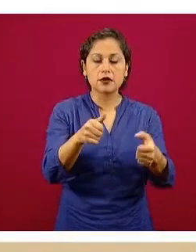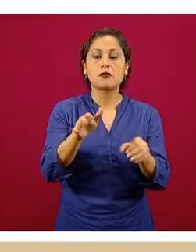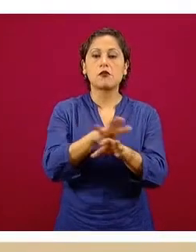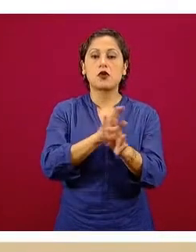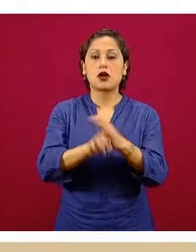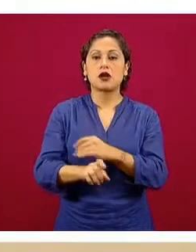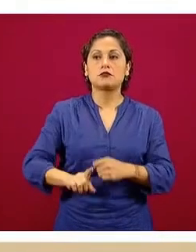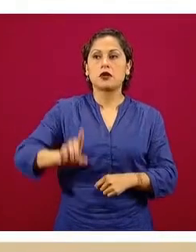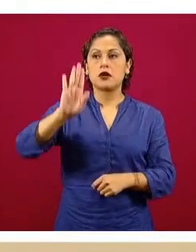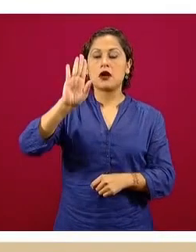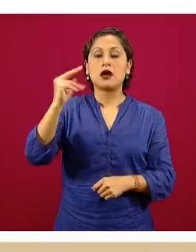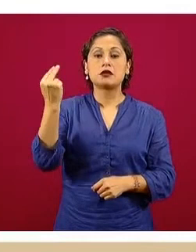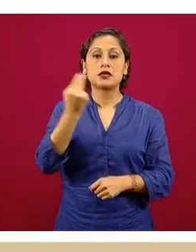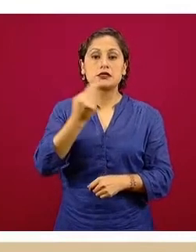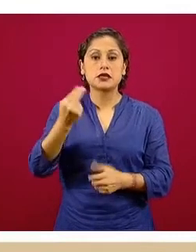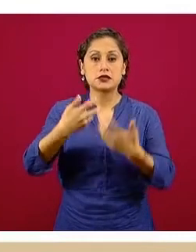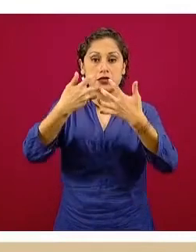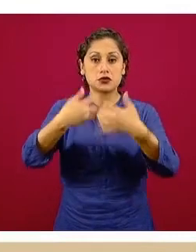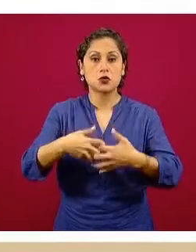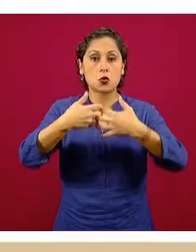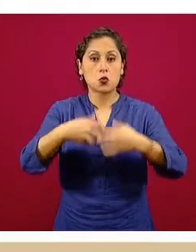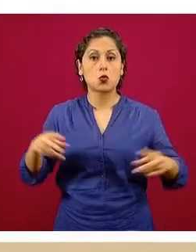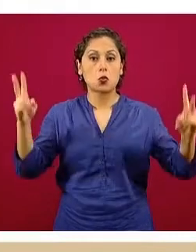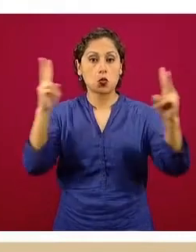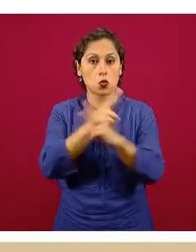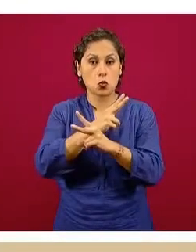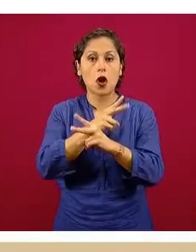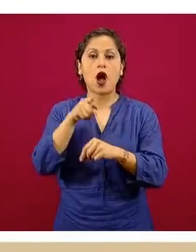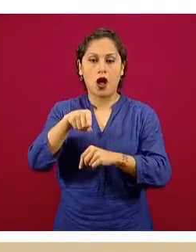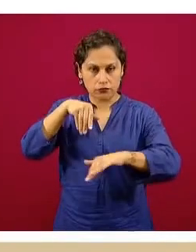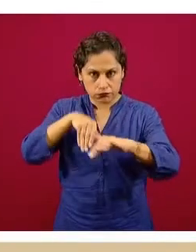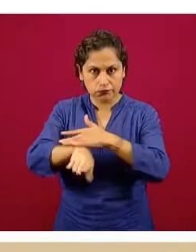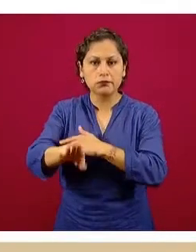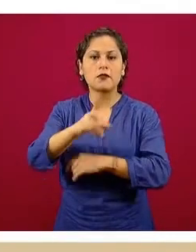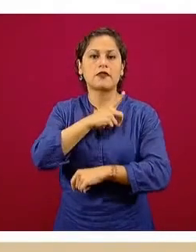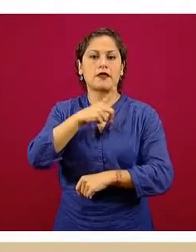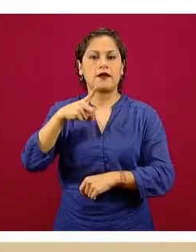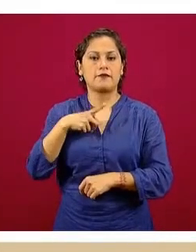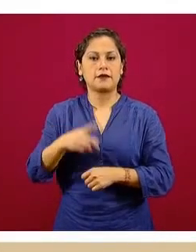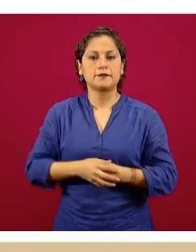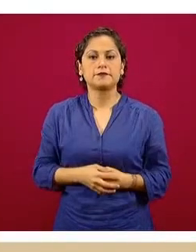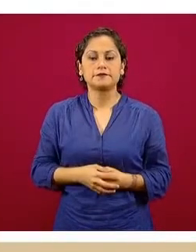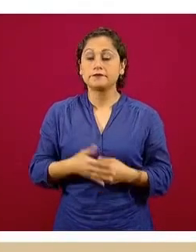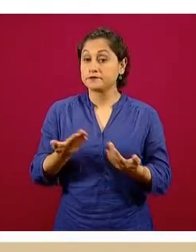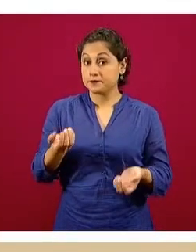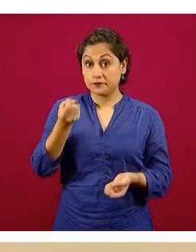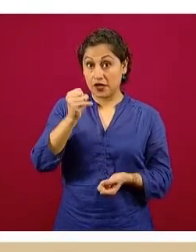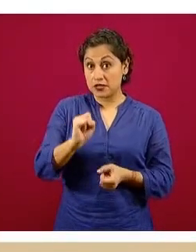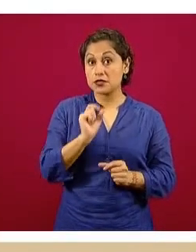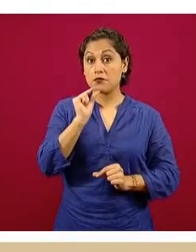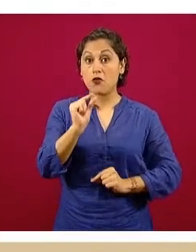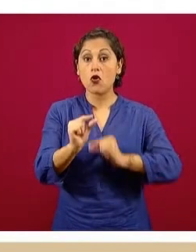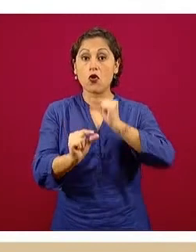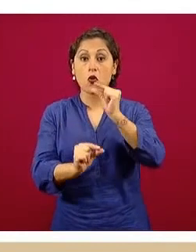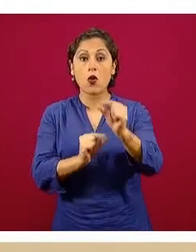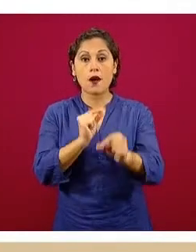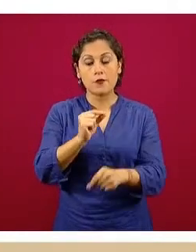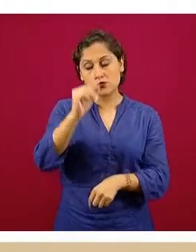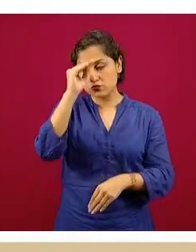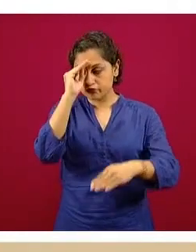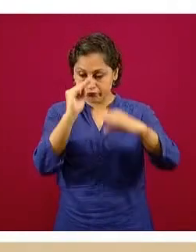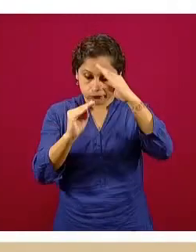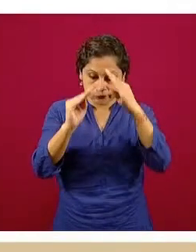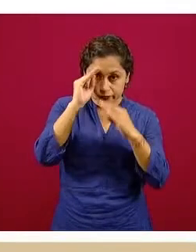que requiera de un ventilador deje de detenerlo y así fue como se empezó a hacer esta reconversión